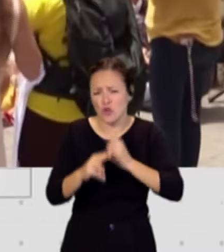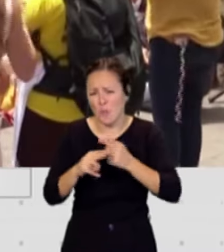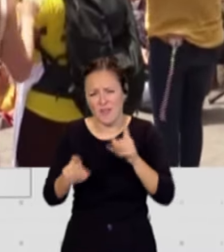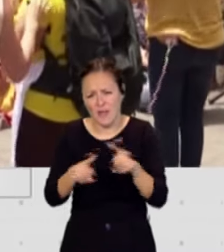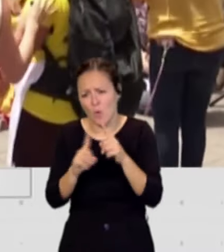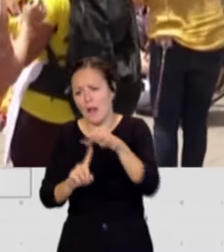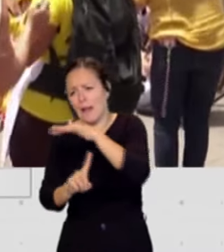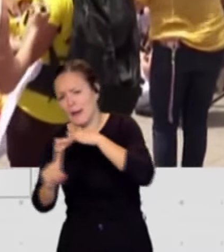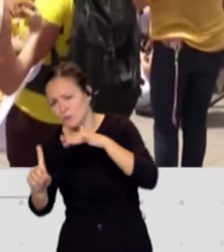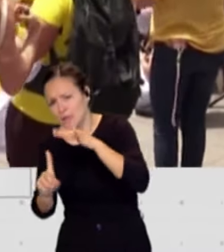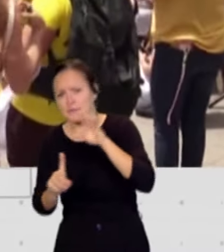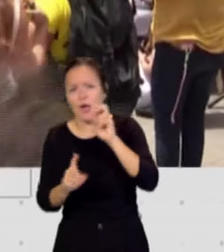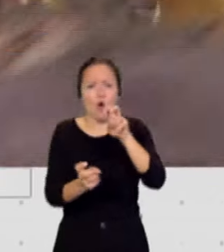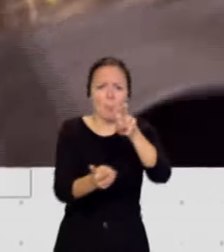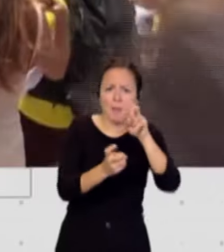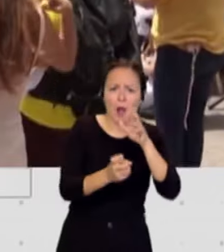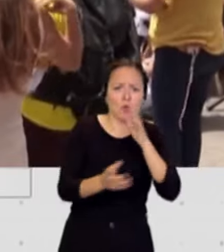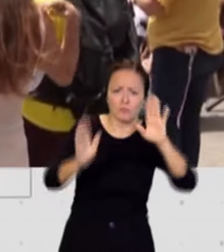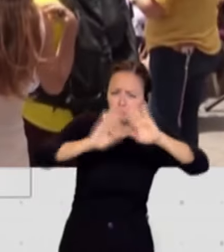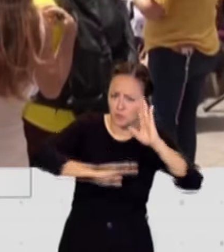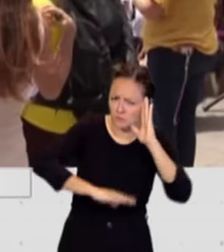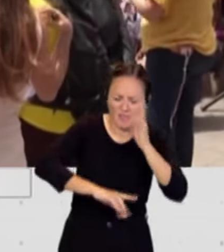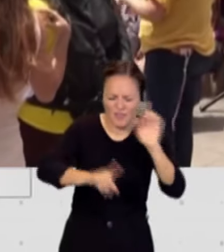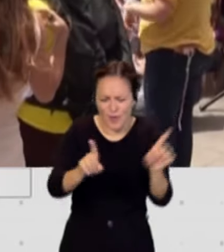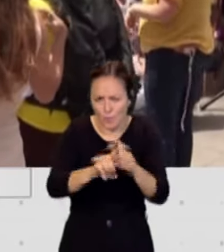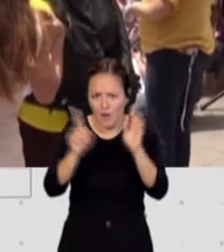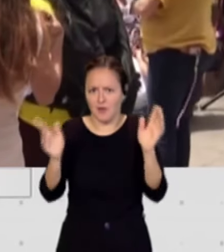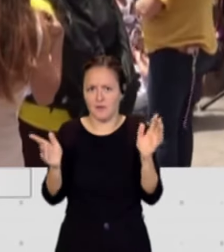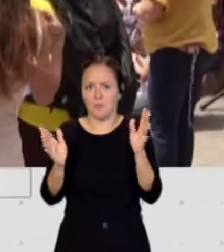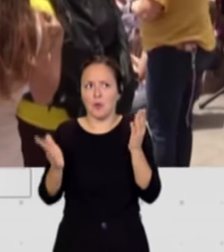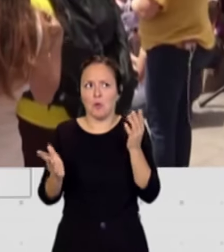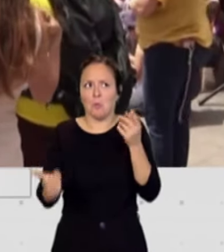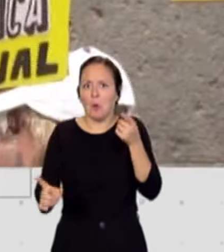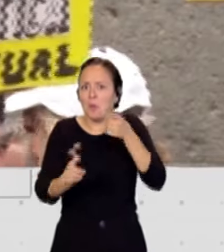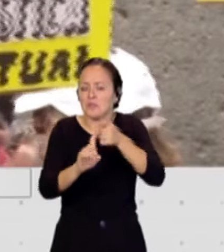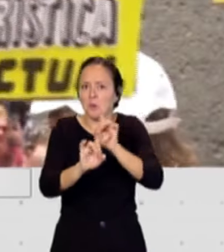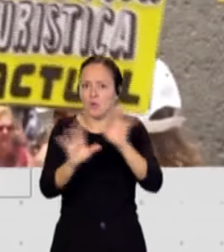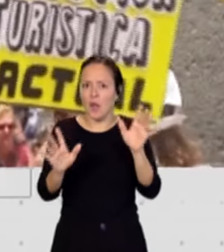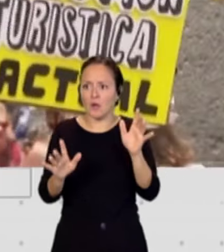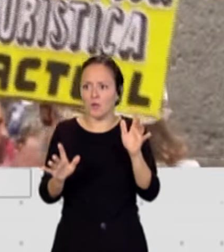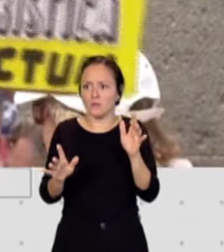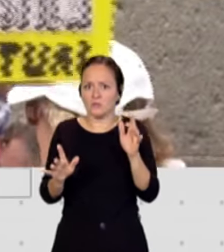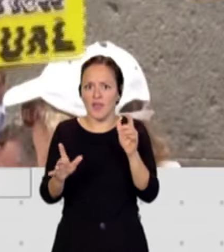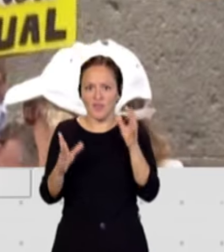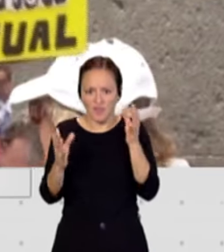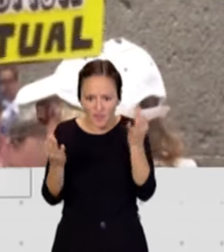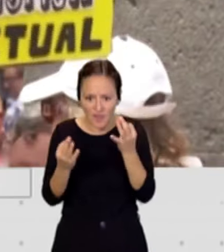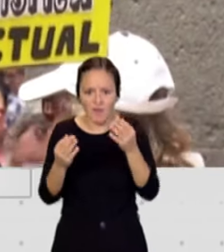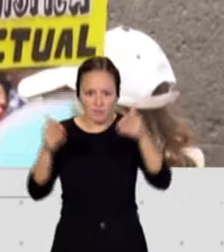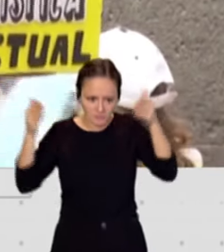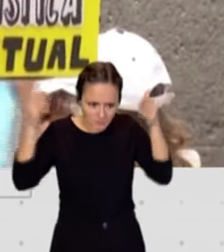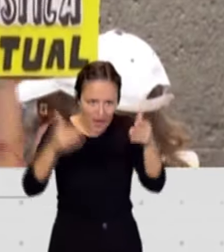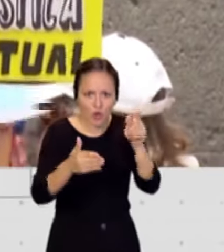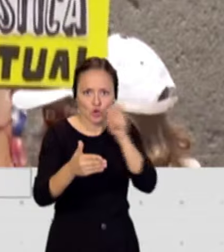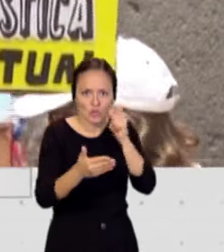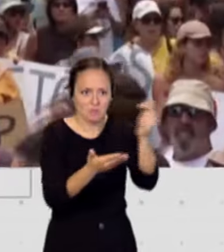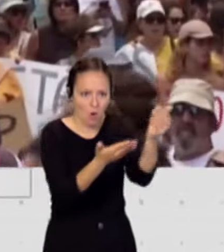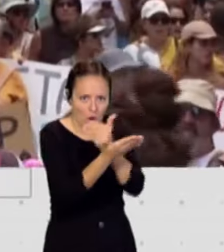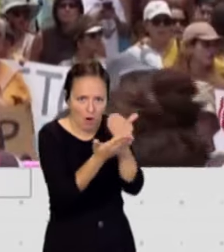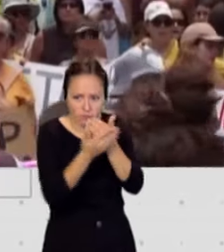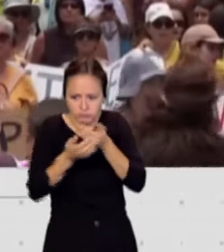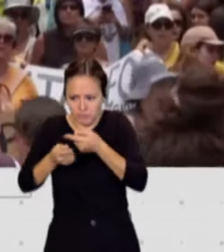eh con una finalidad además clara que tenga un destino finalista se ha dicho no eh